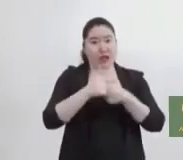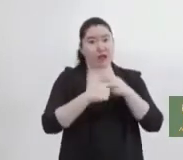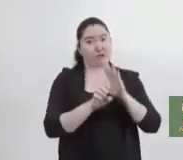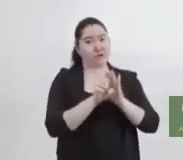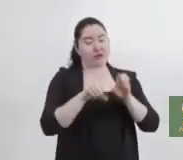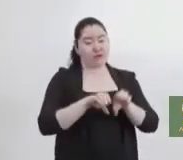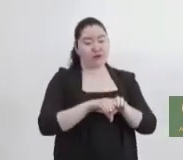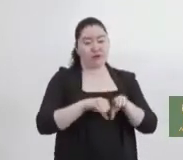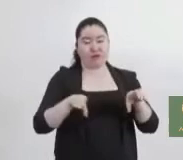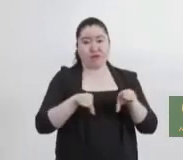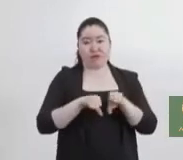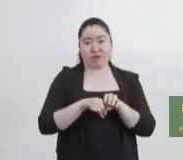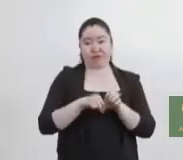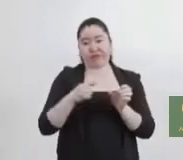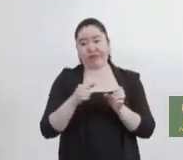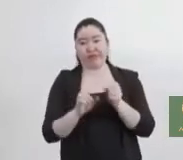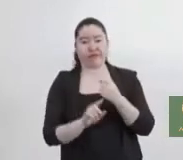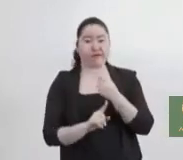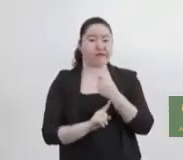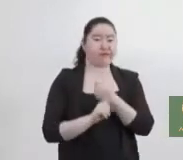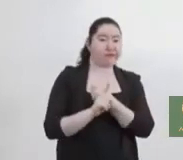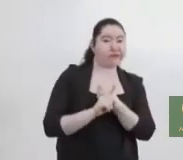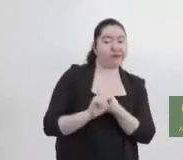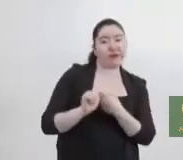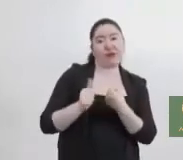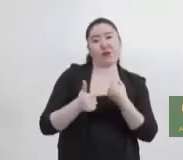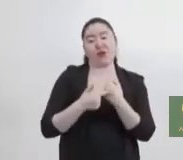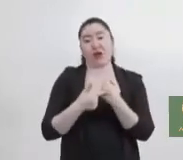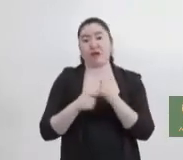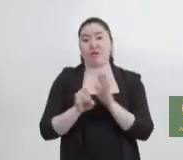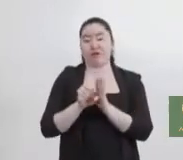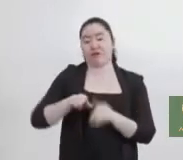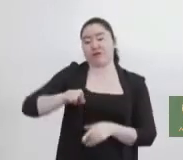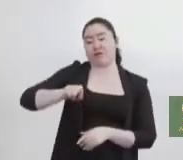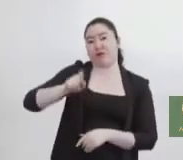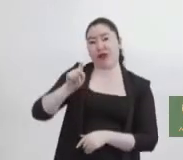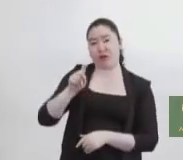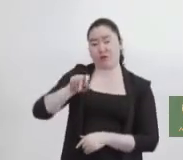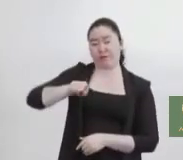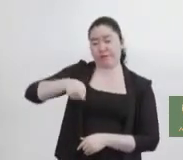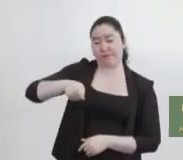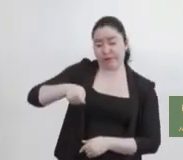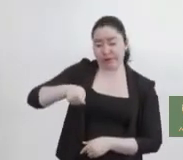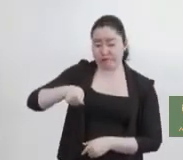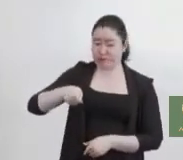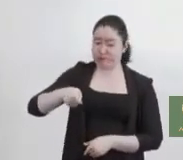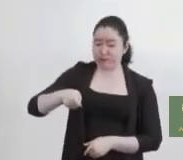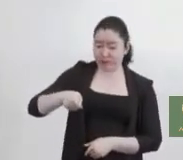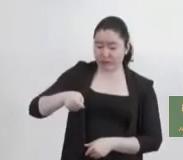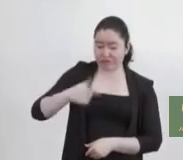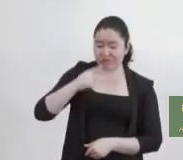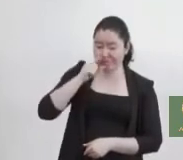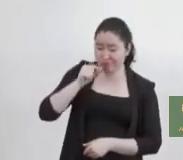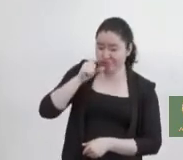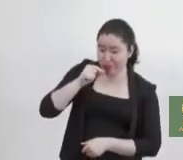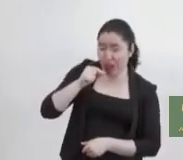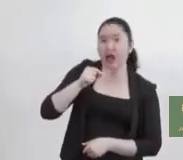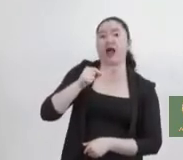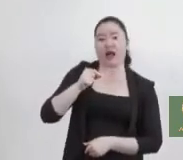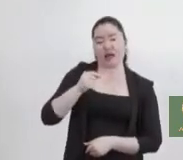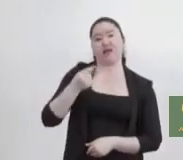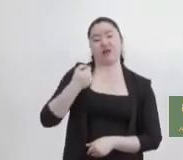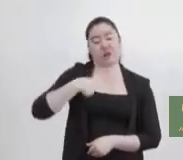tubería tenga algún problema, que alguna llave de agua tenga algún problema, ahí entre las alcaldías y nosotros vamos a apoyar a la